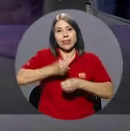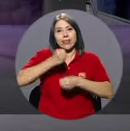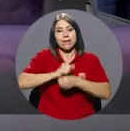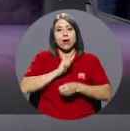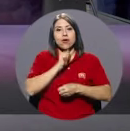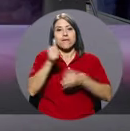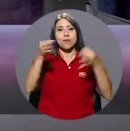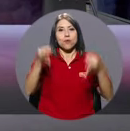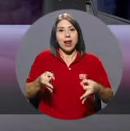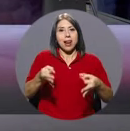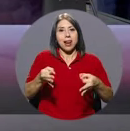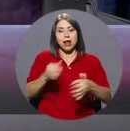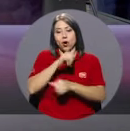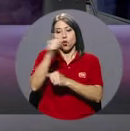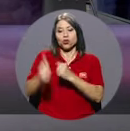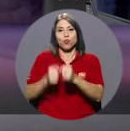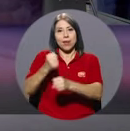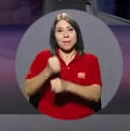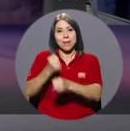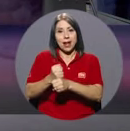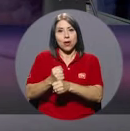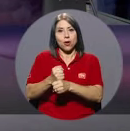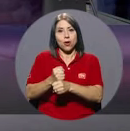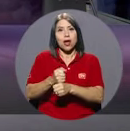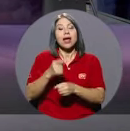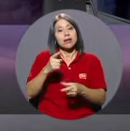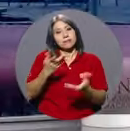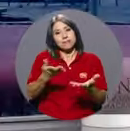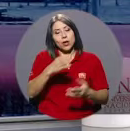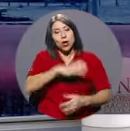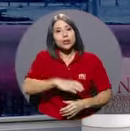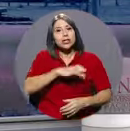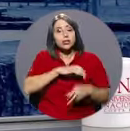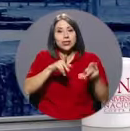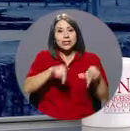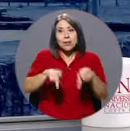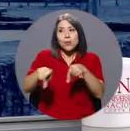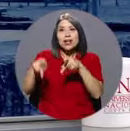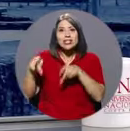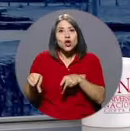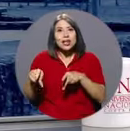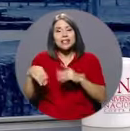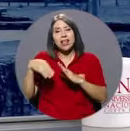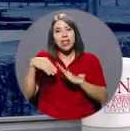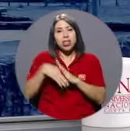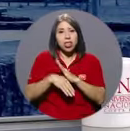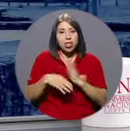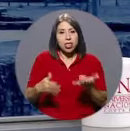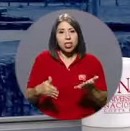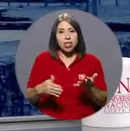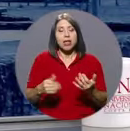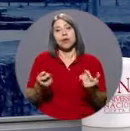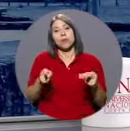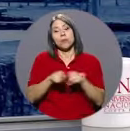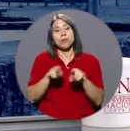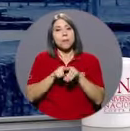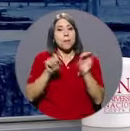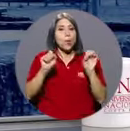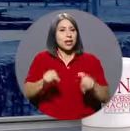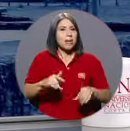informalidad y en el subempleo, y esto hace que las condiciones de la población, desmejores. Entonces podríamos